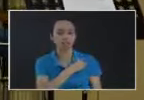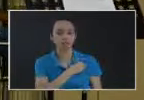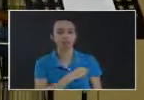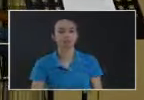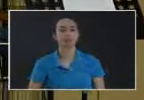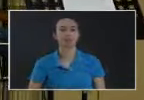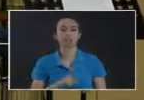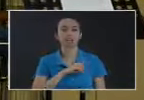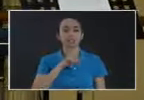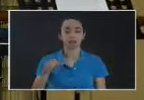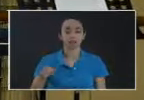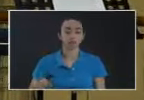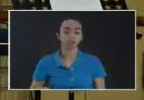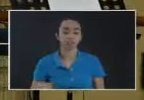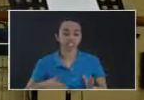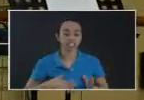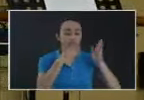Estábamos en el cementerio.